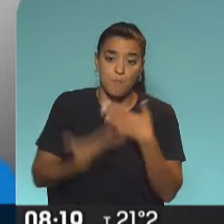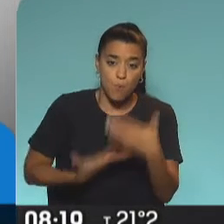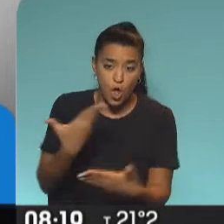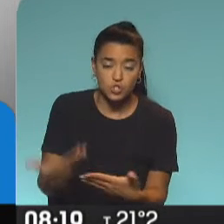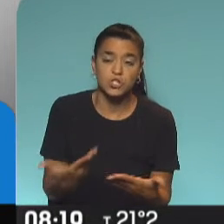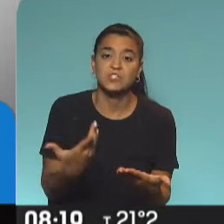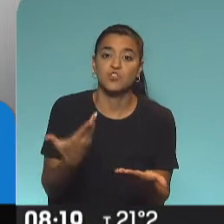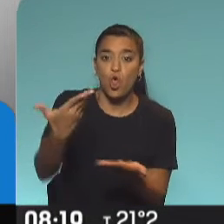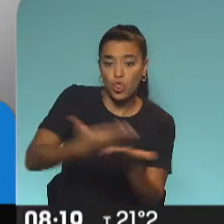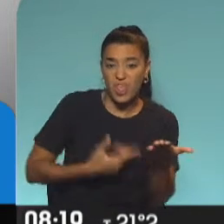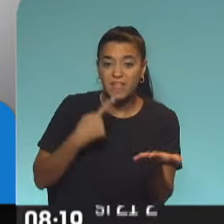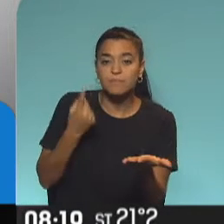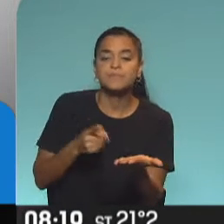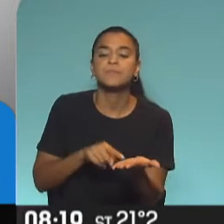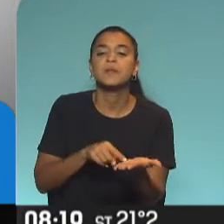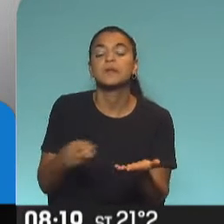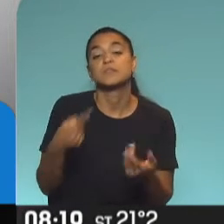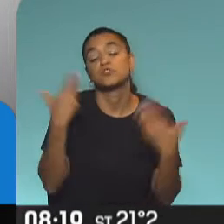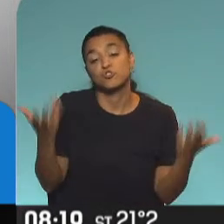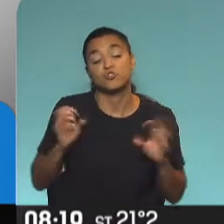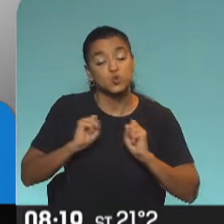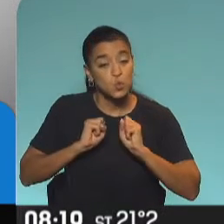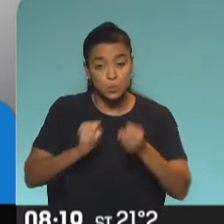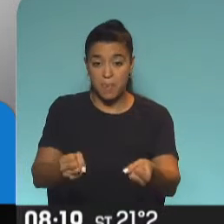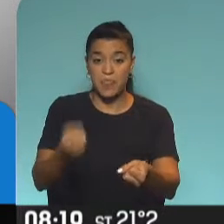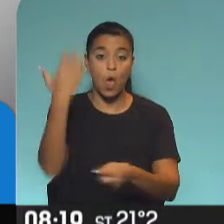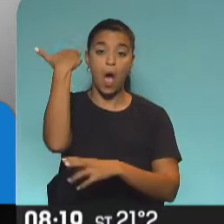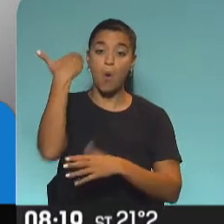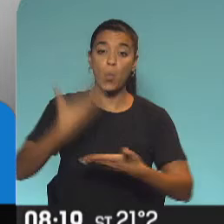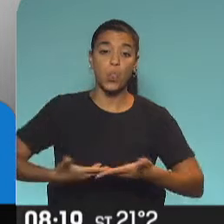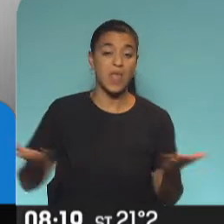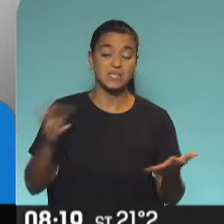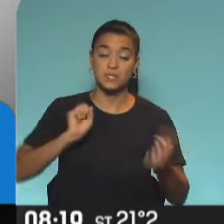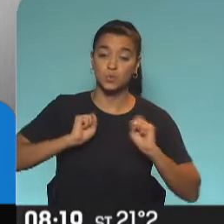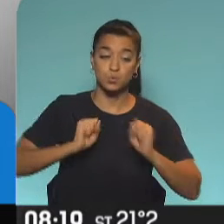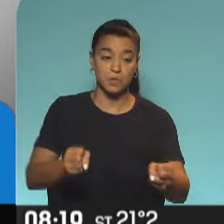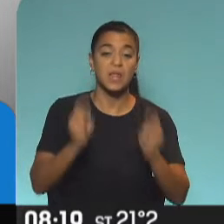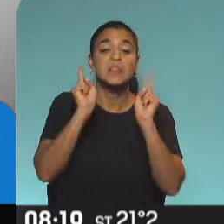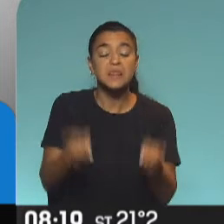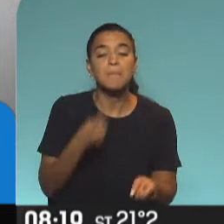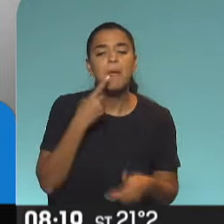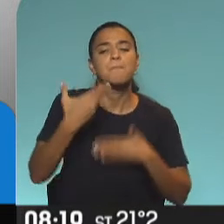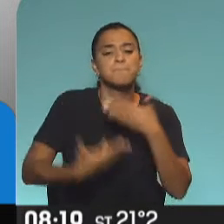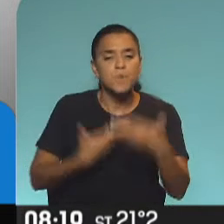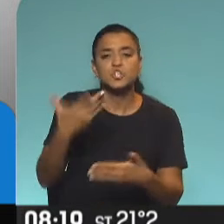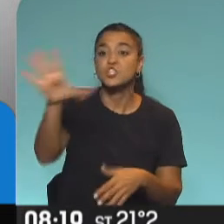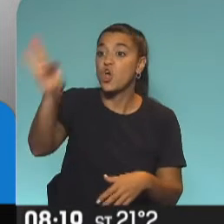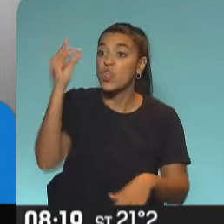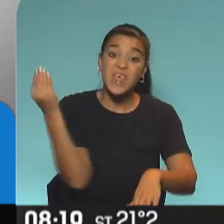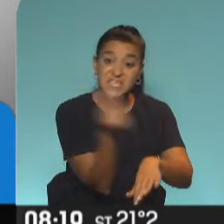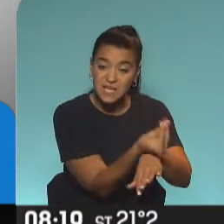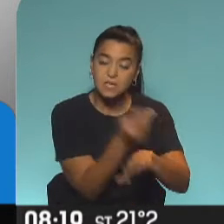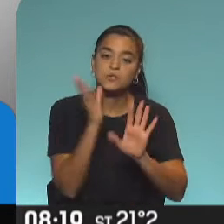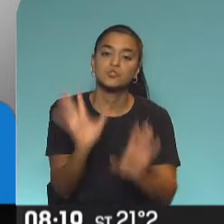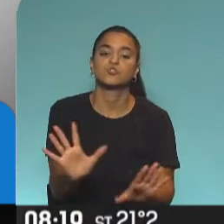de designación y en consecuencia se suspende la audiencia y se suspende también todo lo que tiene que ver con el proceso de designación de